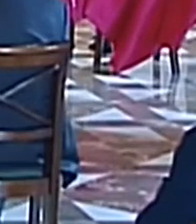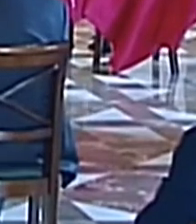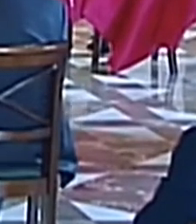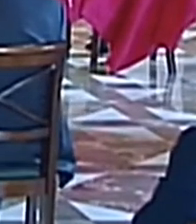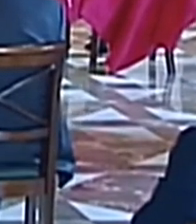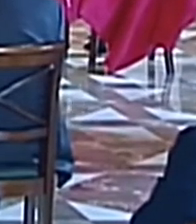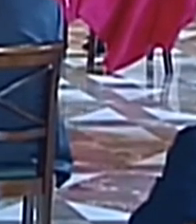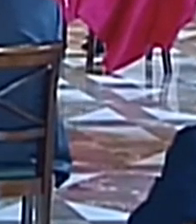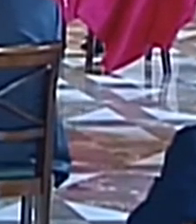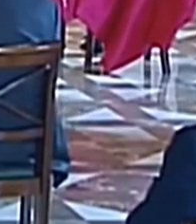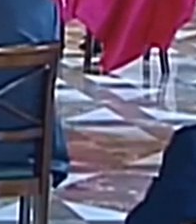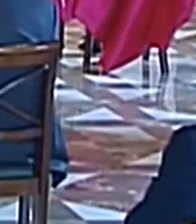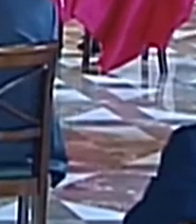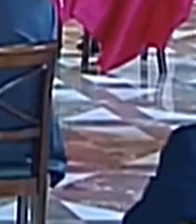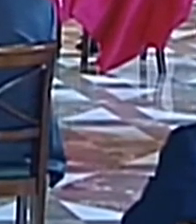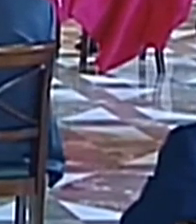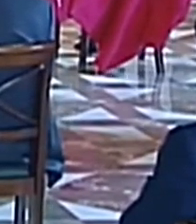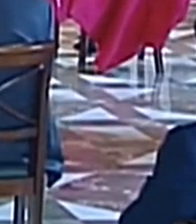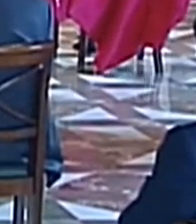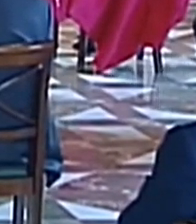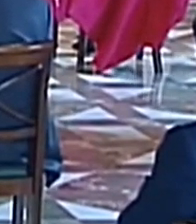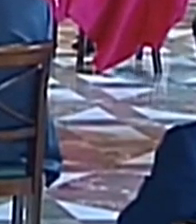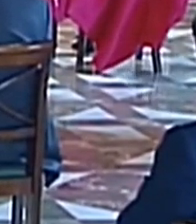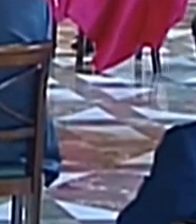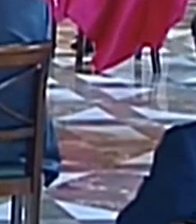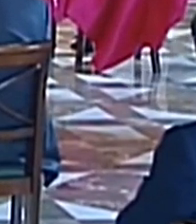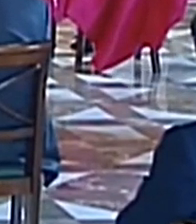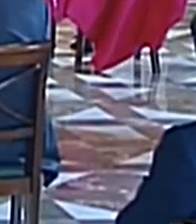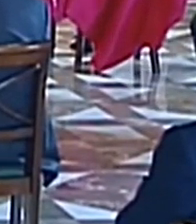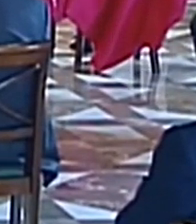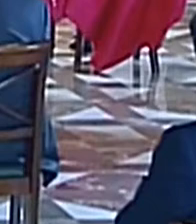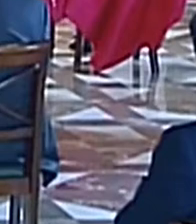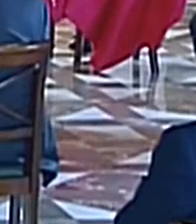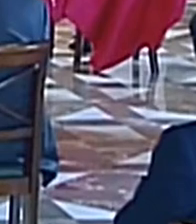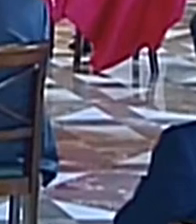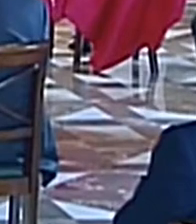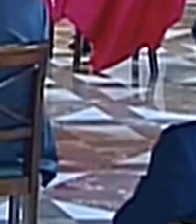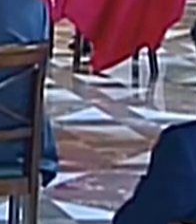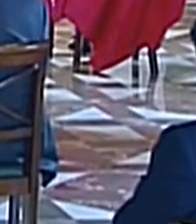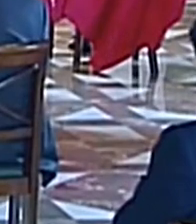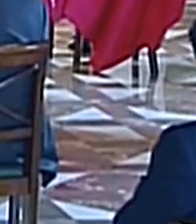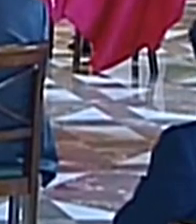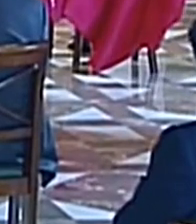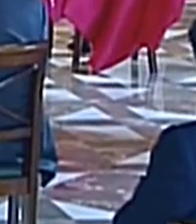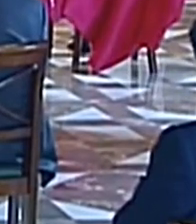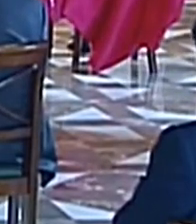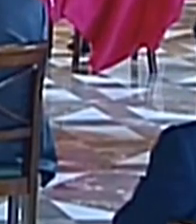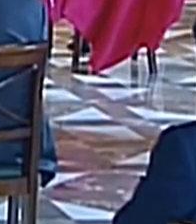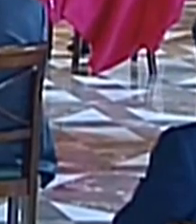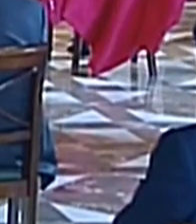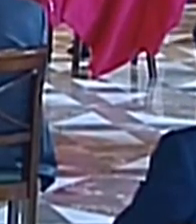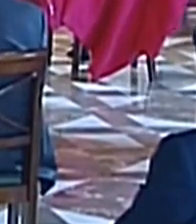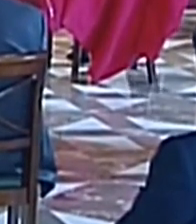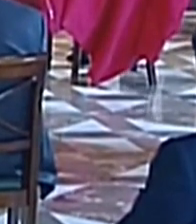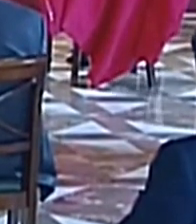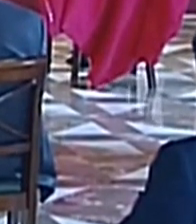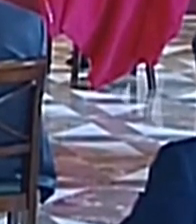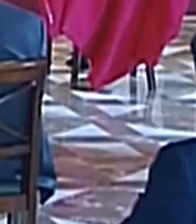Del jurado del 29º Premio de Convivencia y secretario general de la Fundación, don Mariano Vivancos.